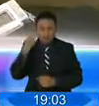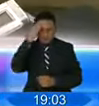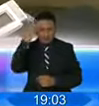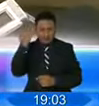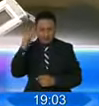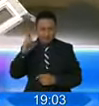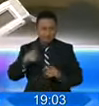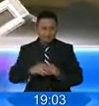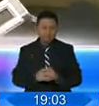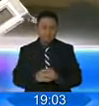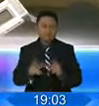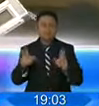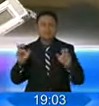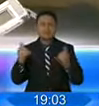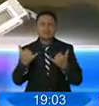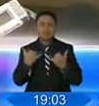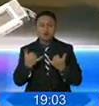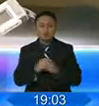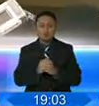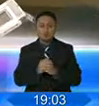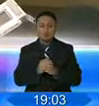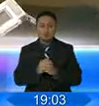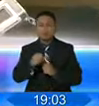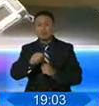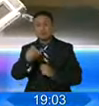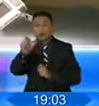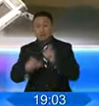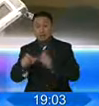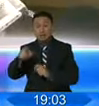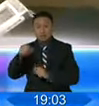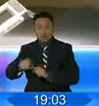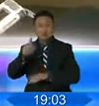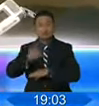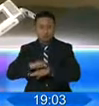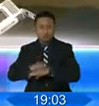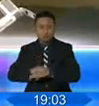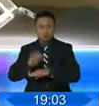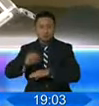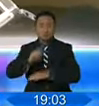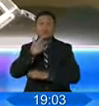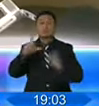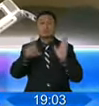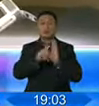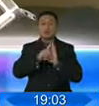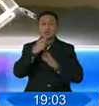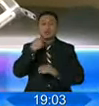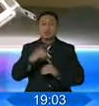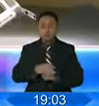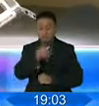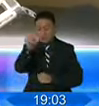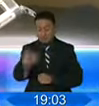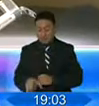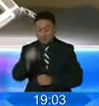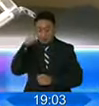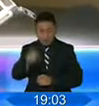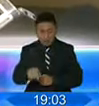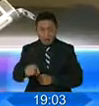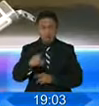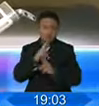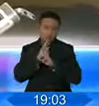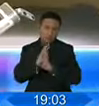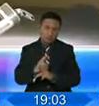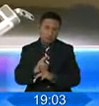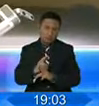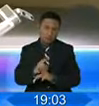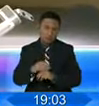aspectos contractuales directos donde hay otras personas responsables, la ley dice que esas personas tienen que responderle al país. Creo que